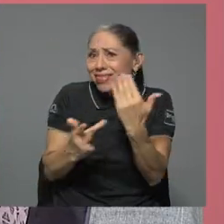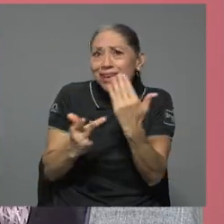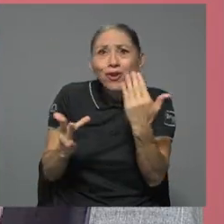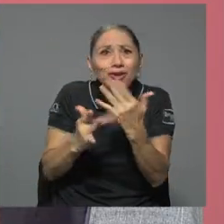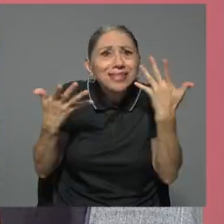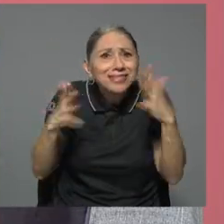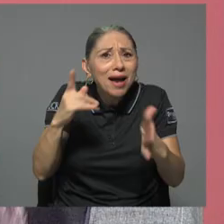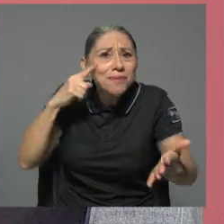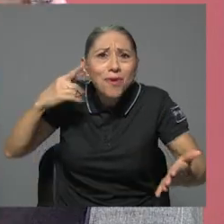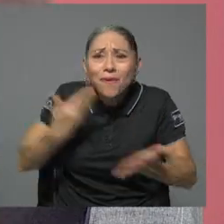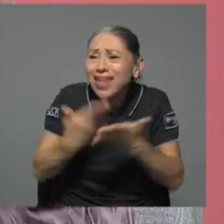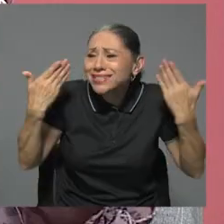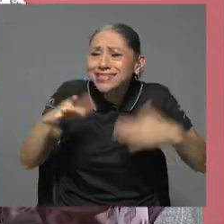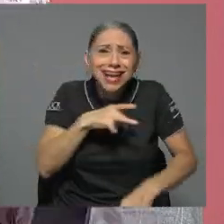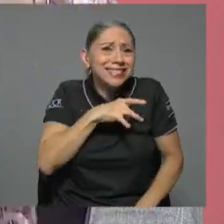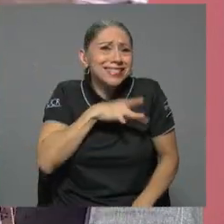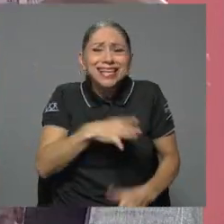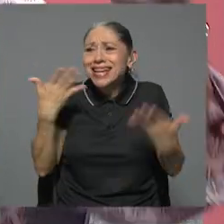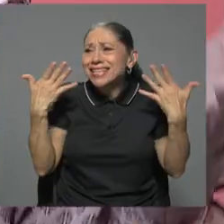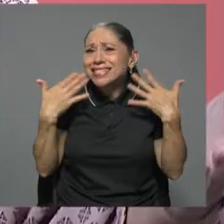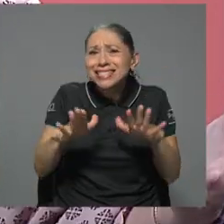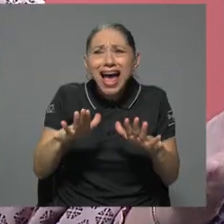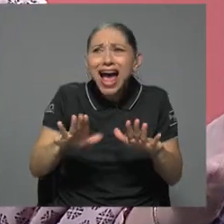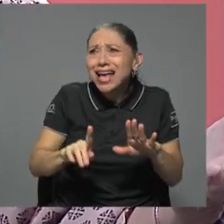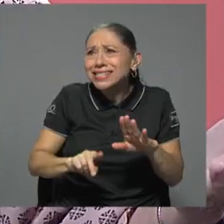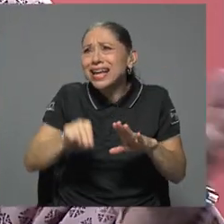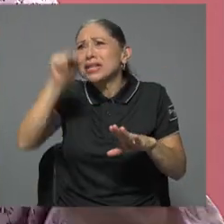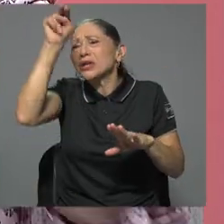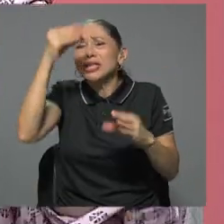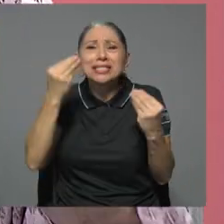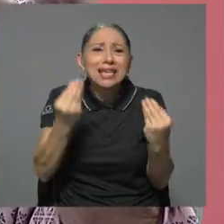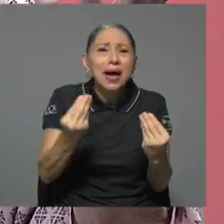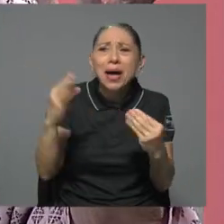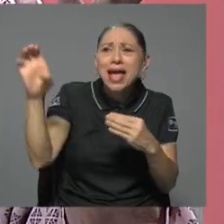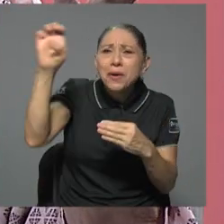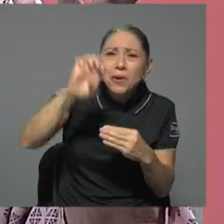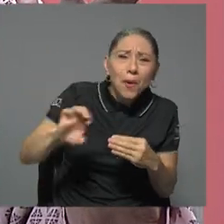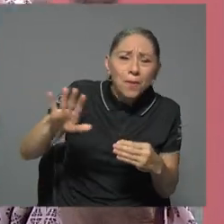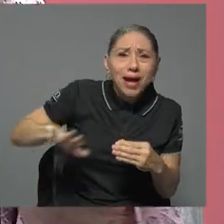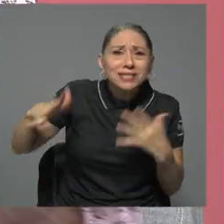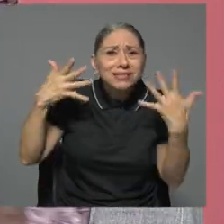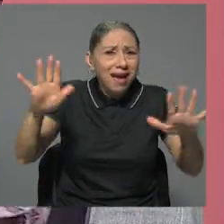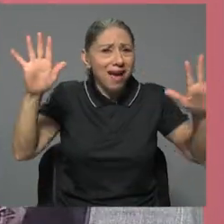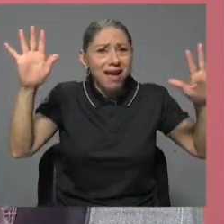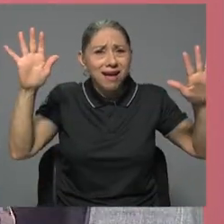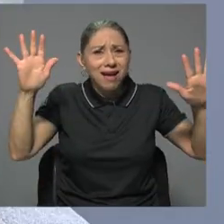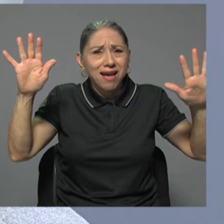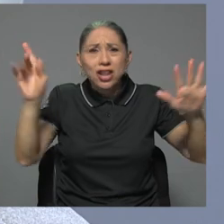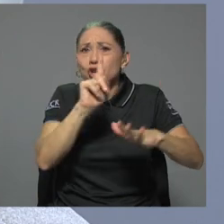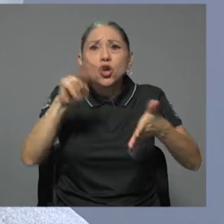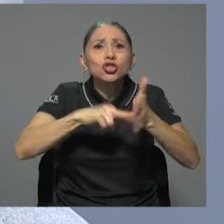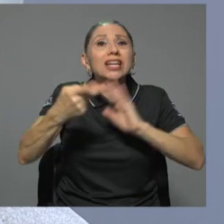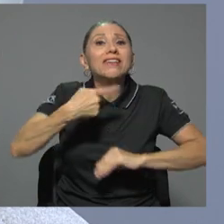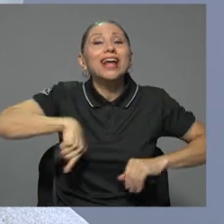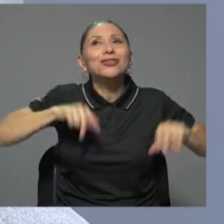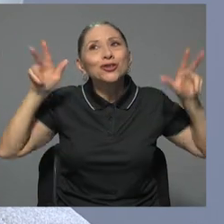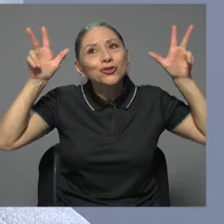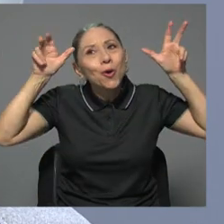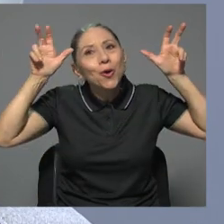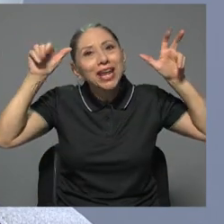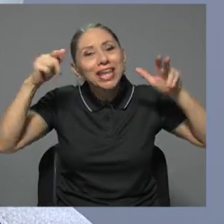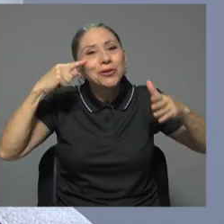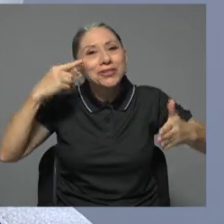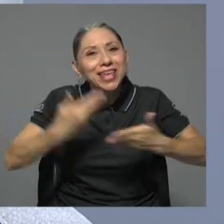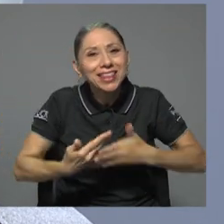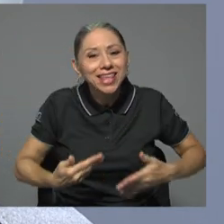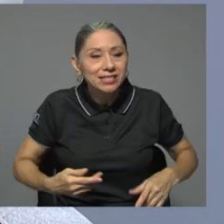probadas ya están en chile ya están en alaska ya están en muchos países de europa ya ofrecen eso entonces no hay que bancar ha servido con el niño de desarrollo sin